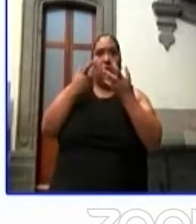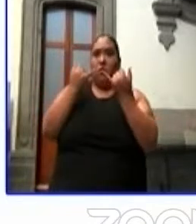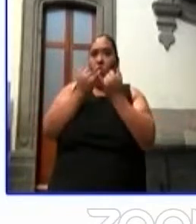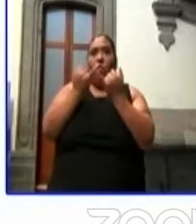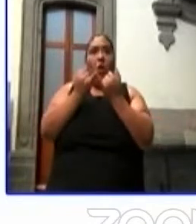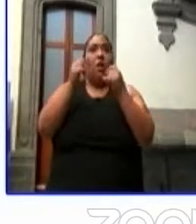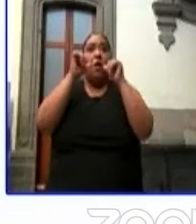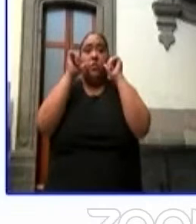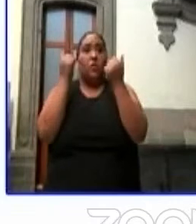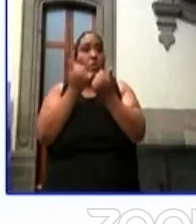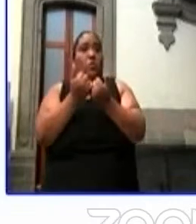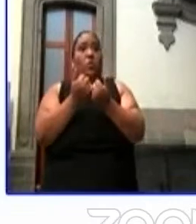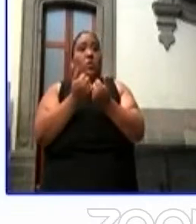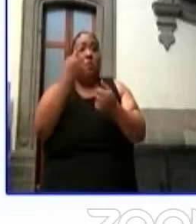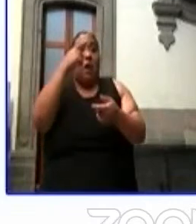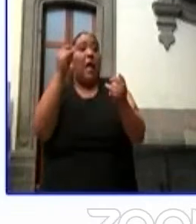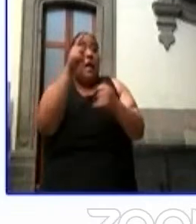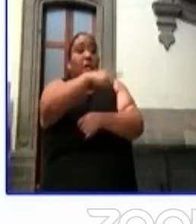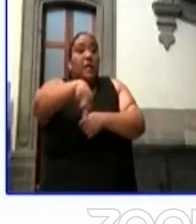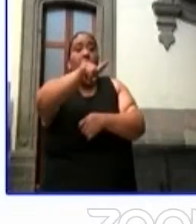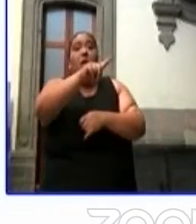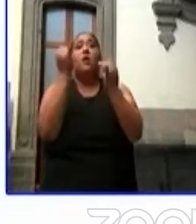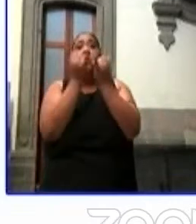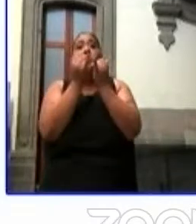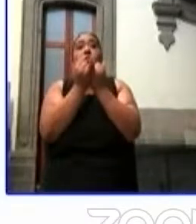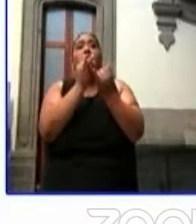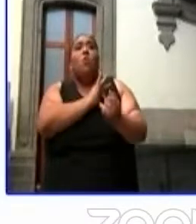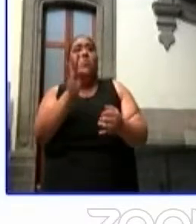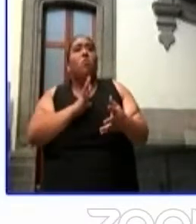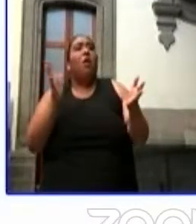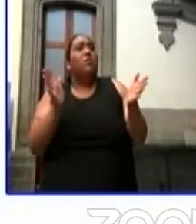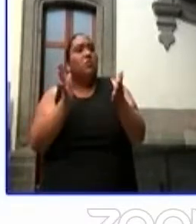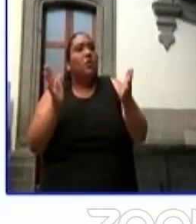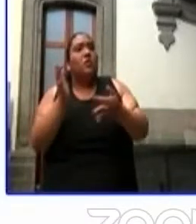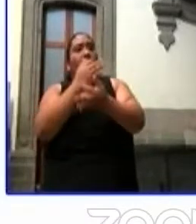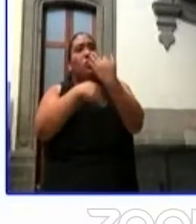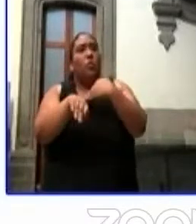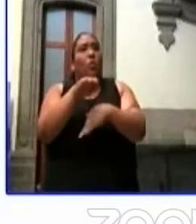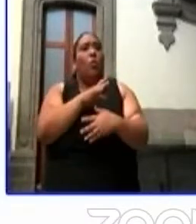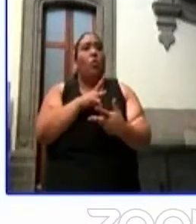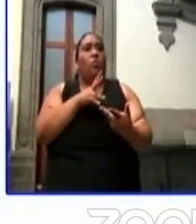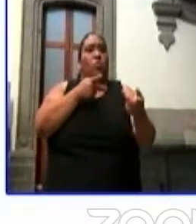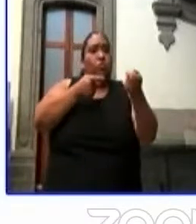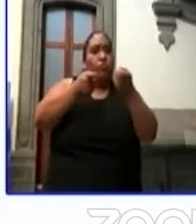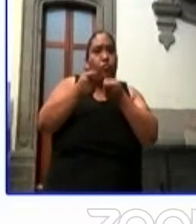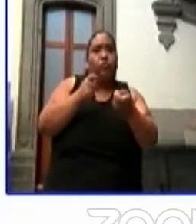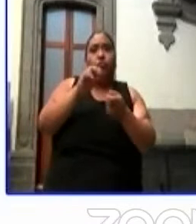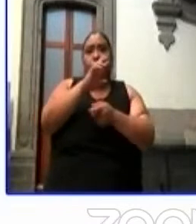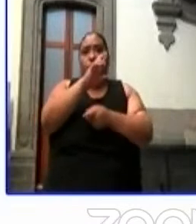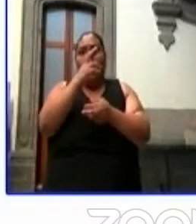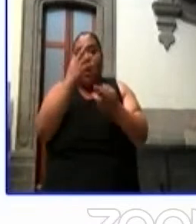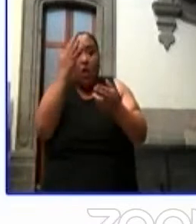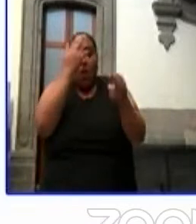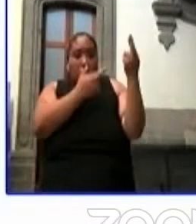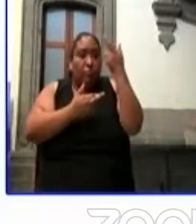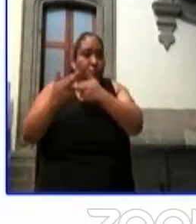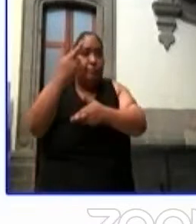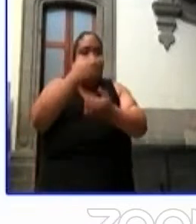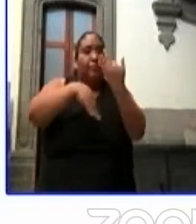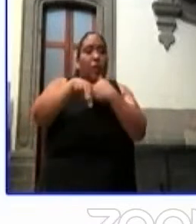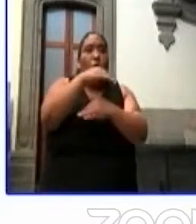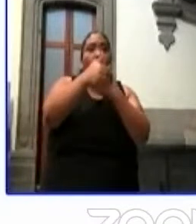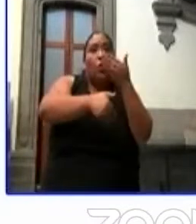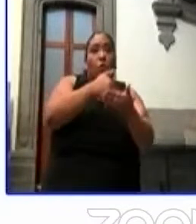civil, a que también sean parte de este monitoreo del cumplimiento de la convención y sobre todo generar